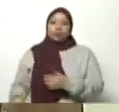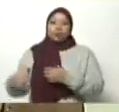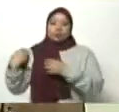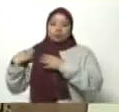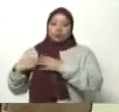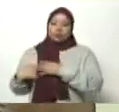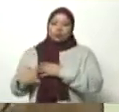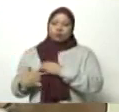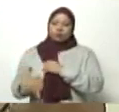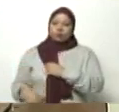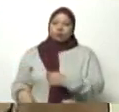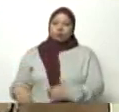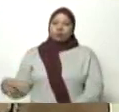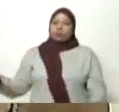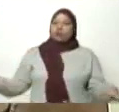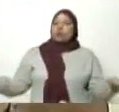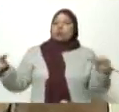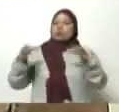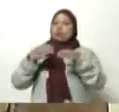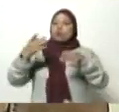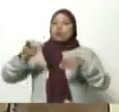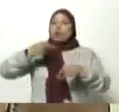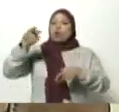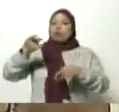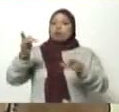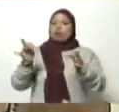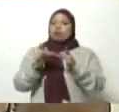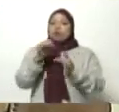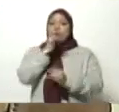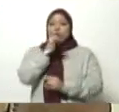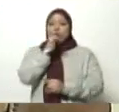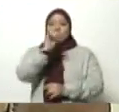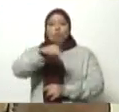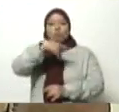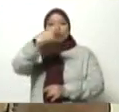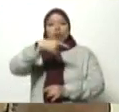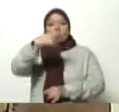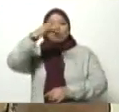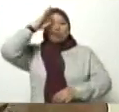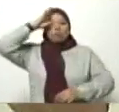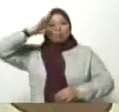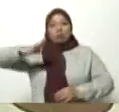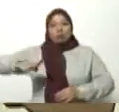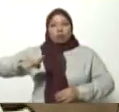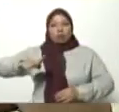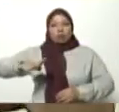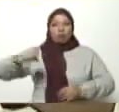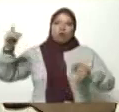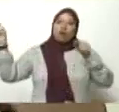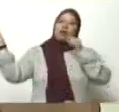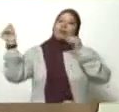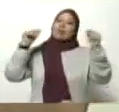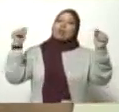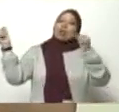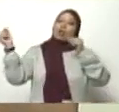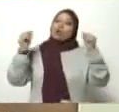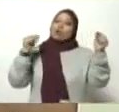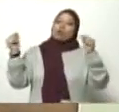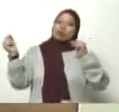cuenta directamente, se reúne el alto mando político y el alto mando político militar y discutimos y de ahí